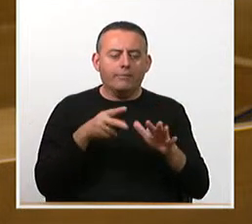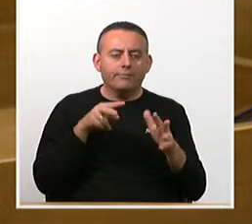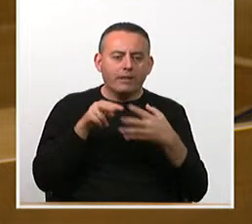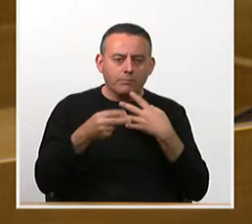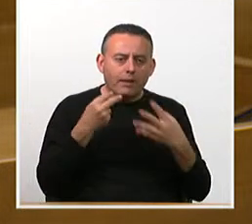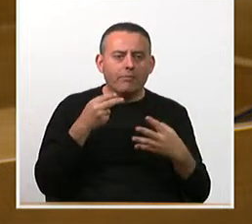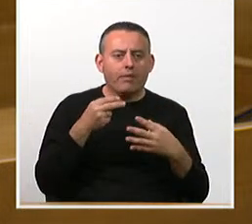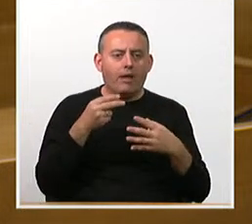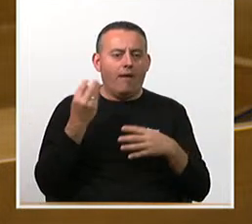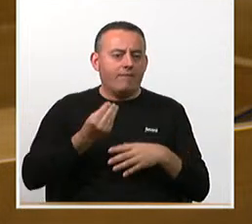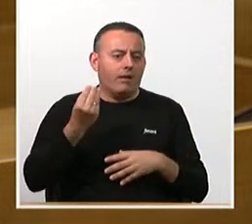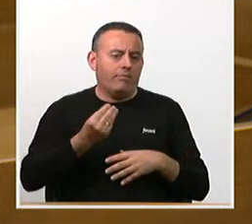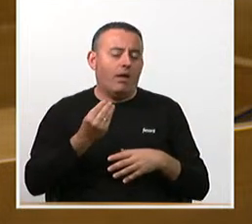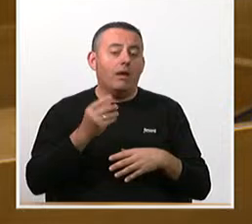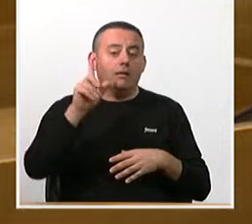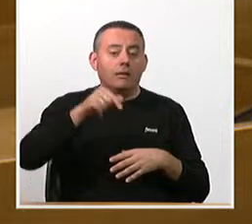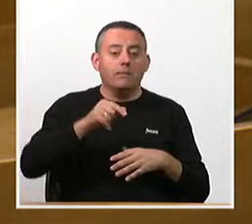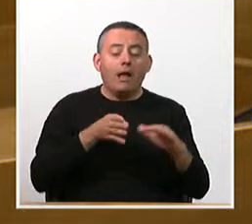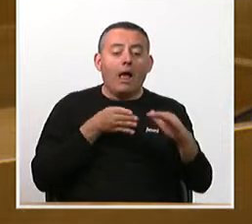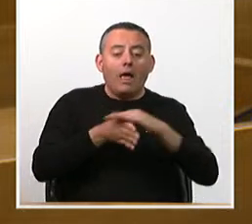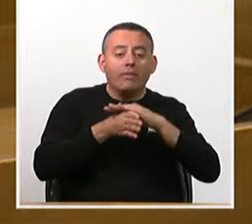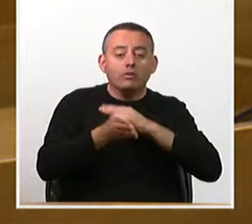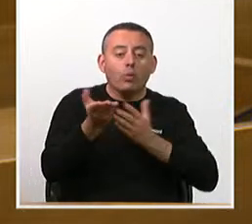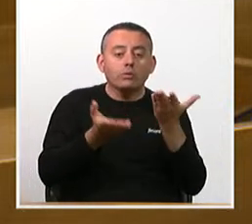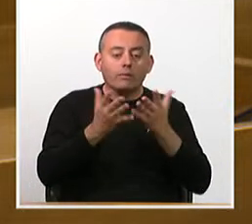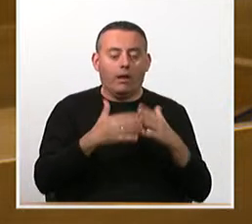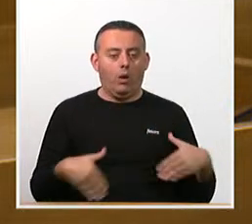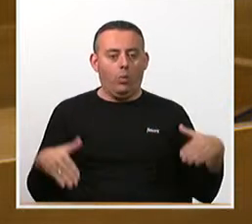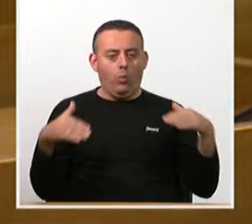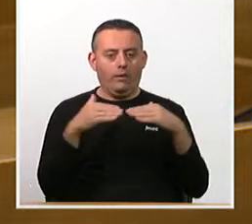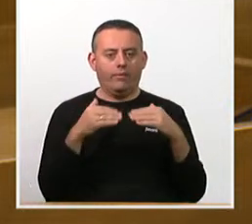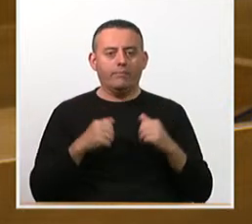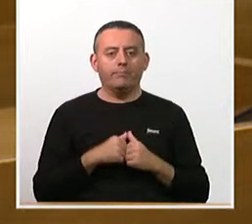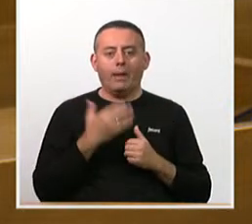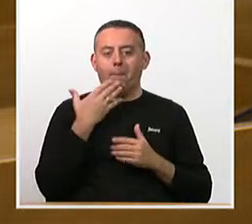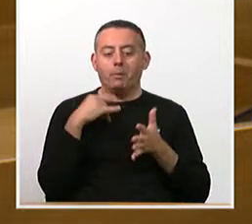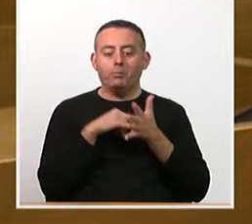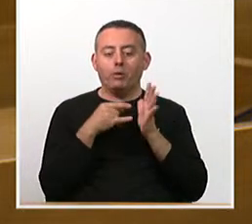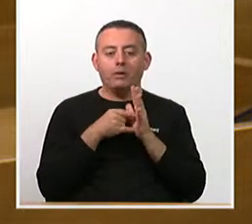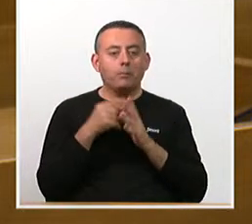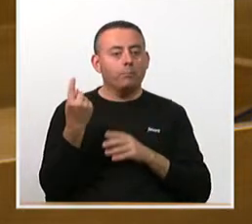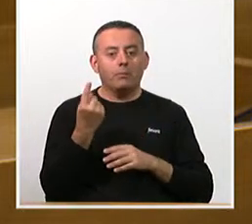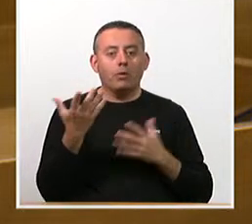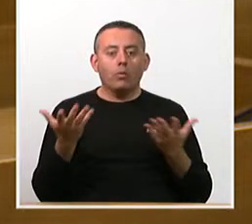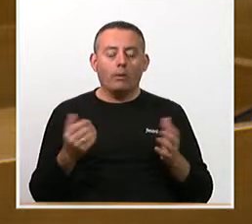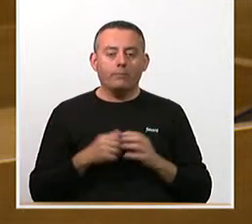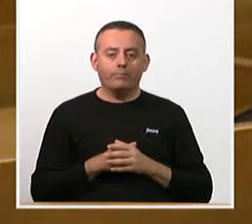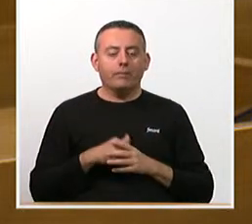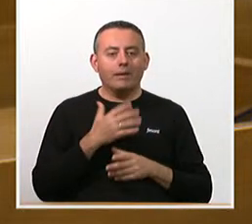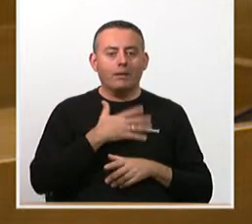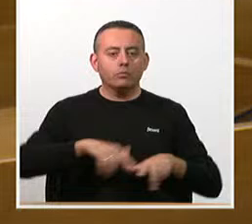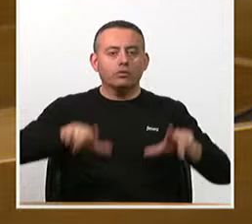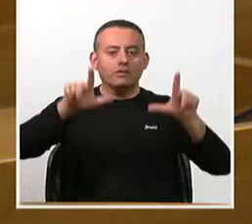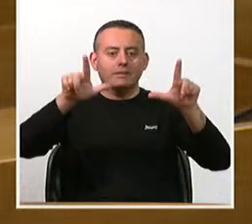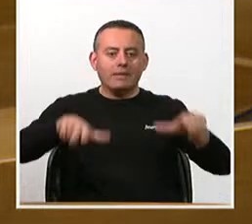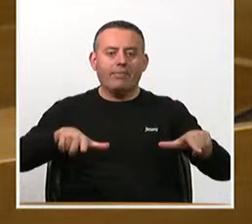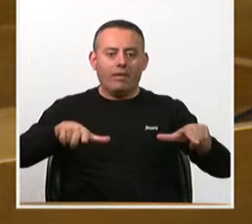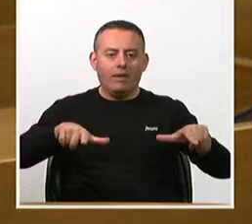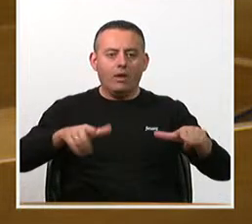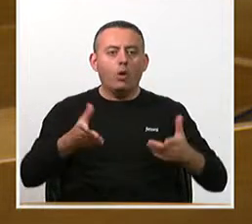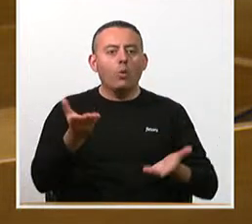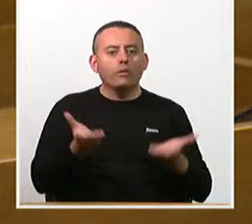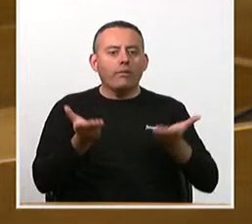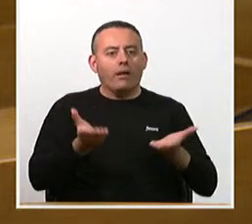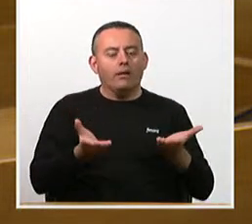de todos en igualdad el primer proyecto que tenemos en este sentido es la sede judicial electrónica esta sirve tanto a los